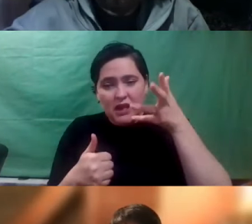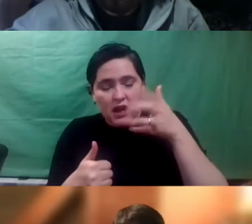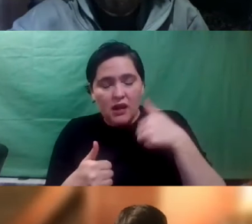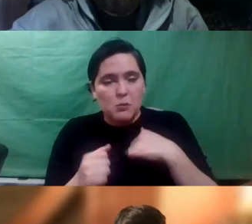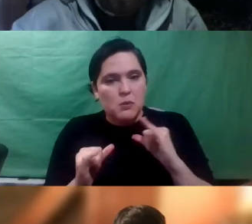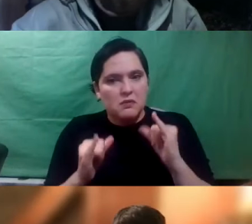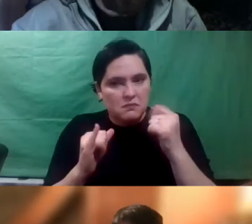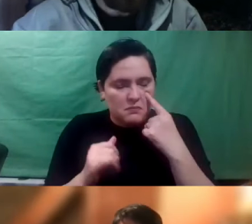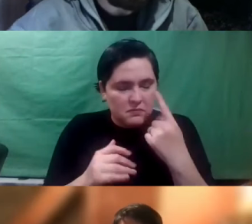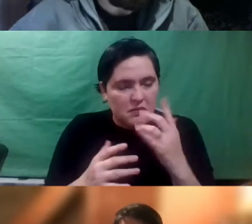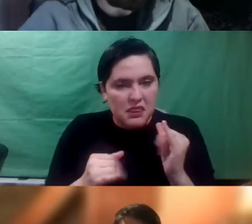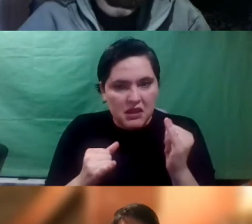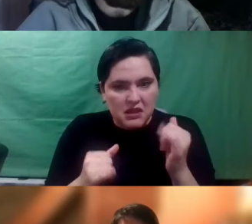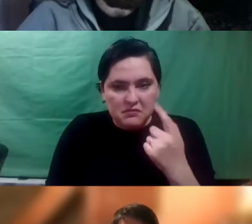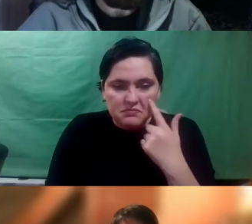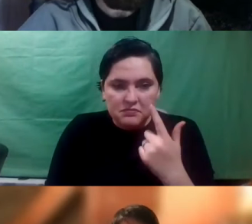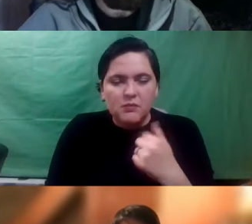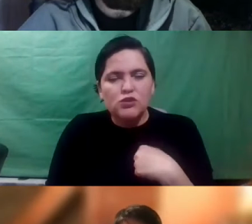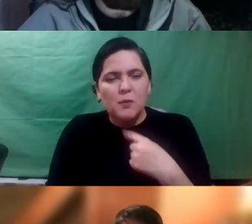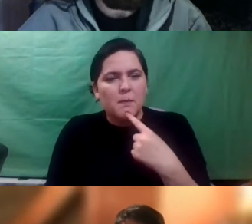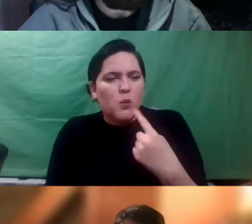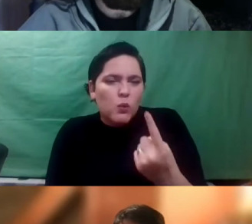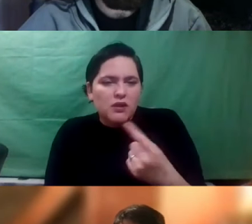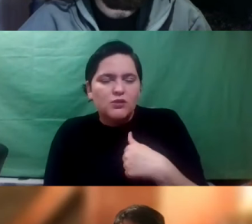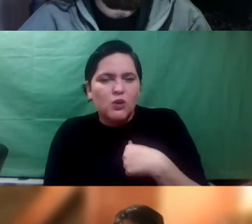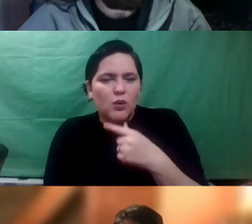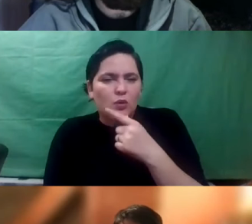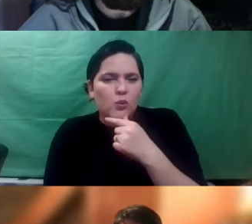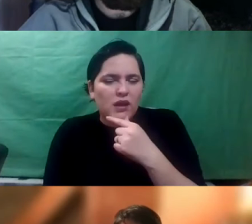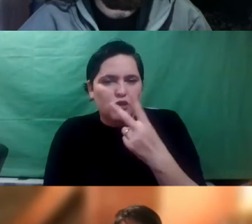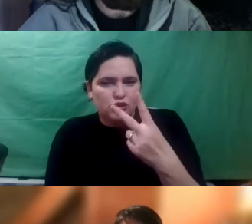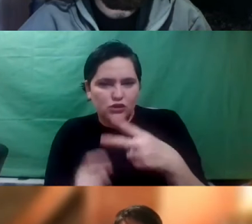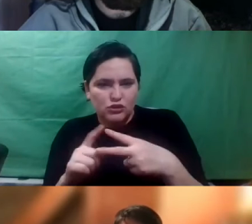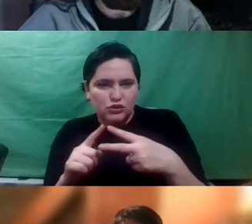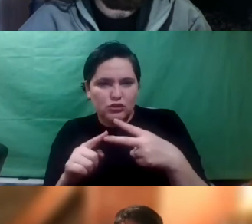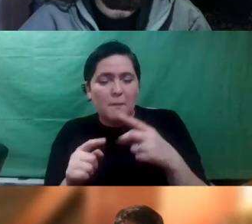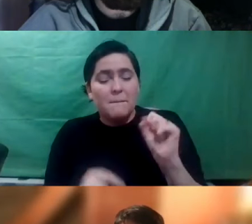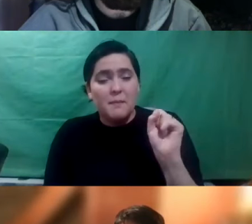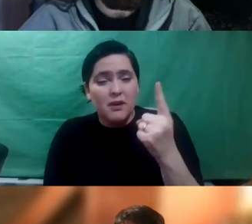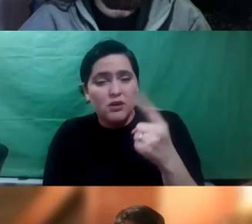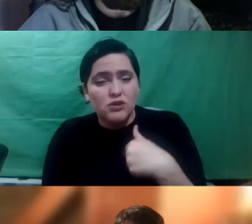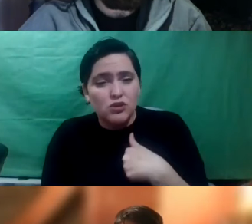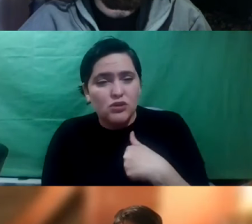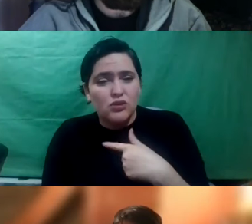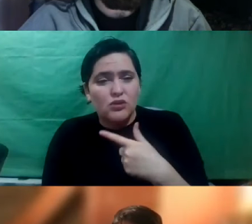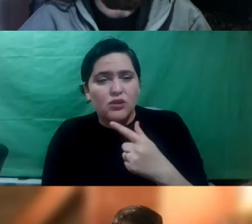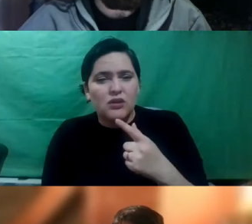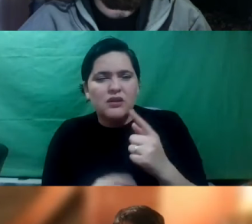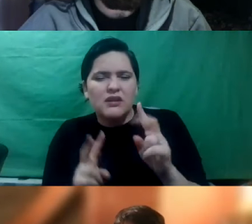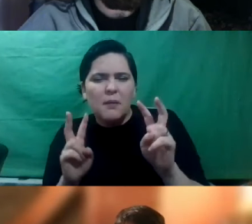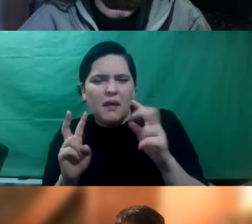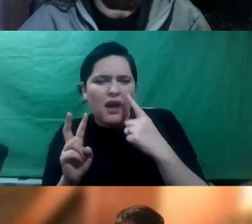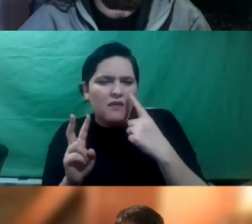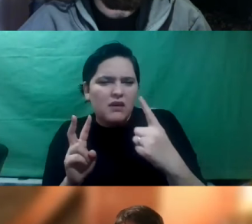entretenida, pero la pregunta que yo tengo, bueno, en realidad creo que tengo dos preguntas, pero la primera pregunta en realidad es un tema de nomenclatura,